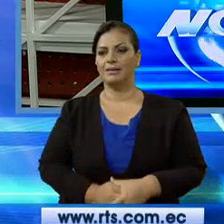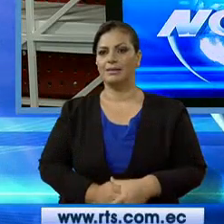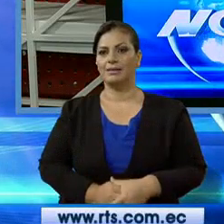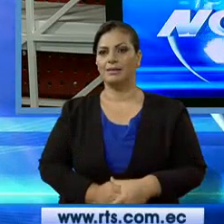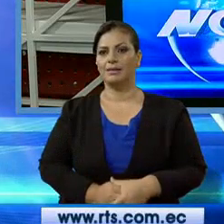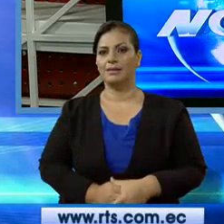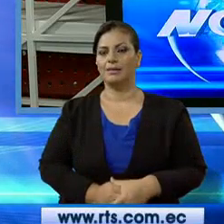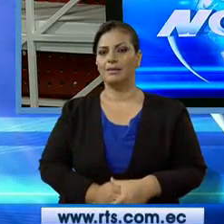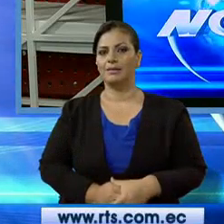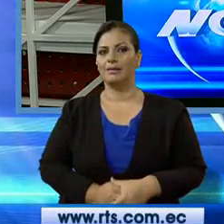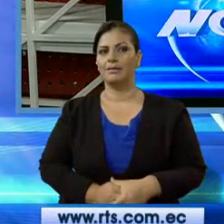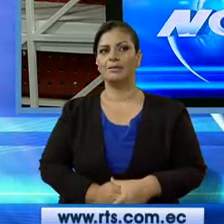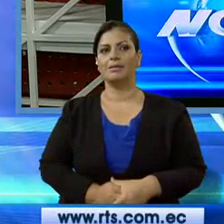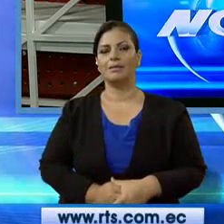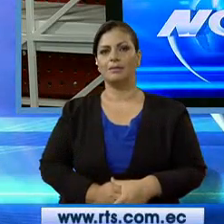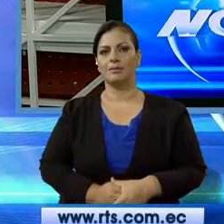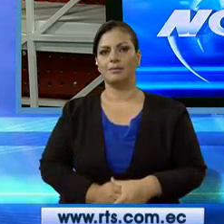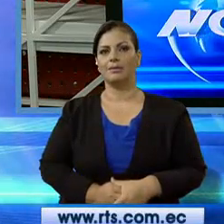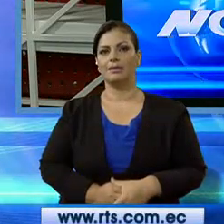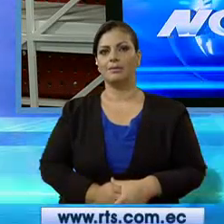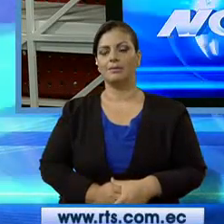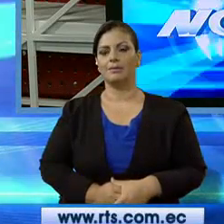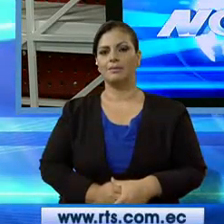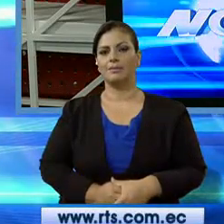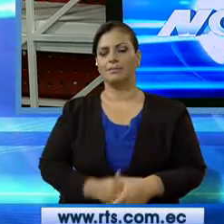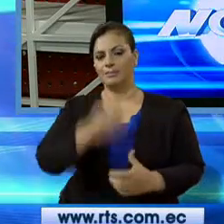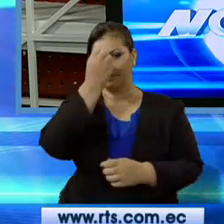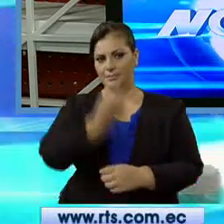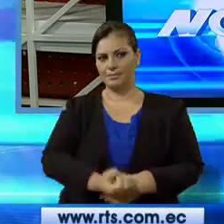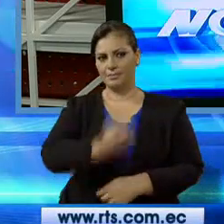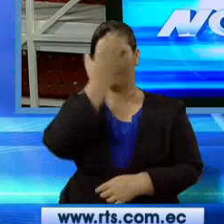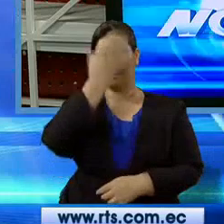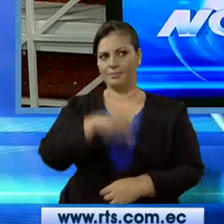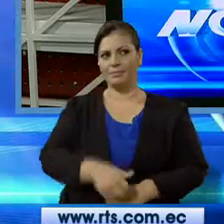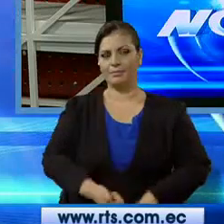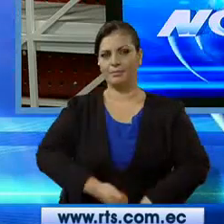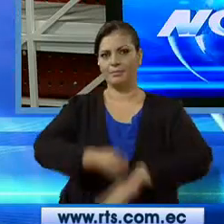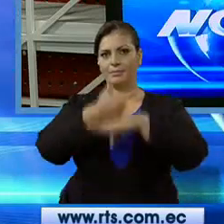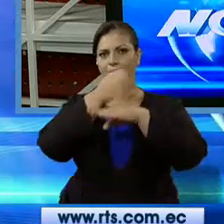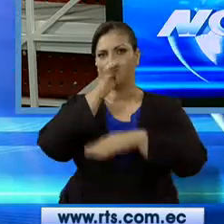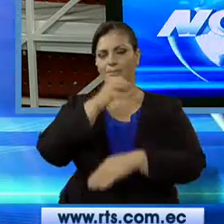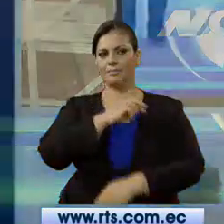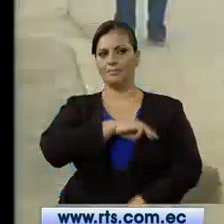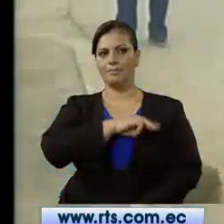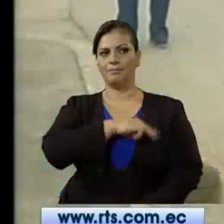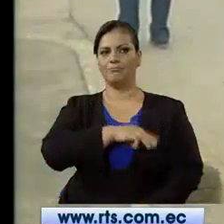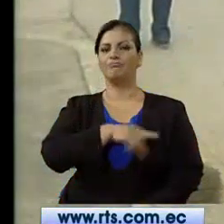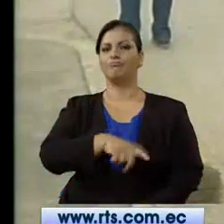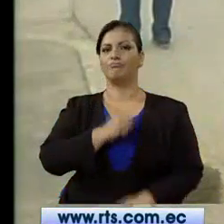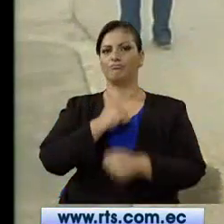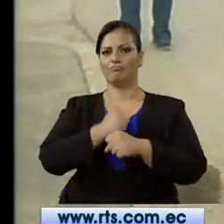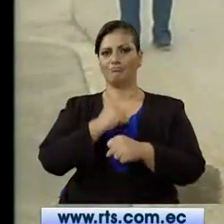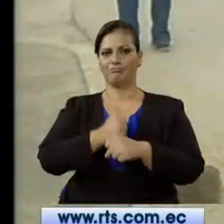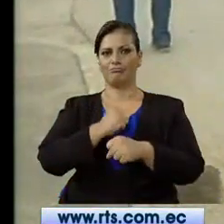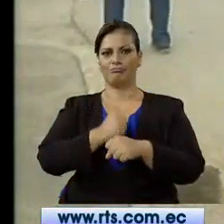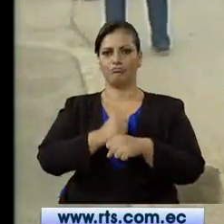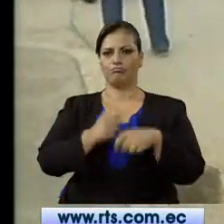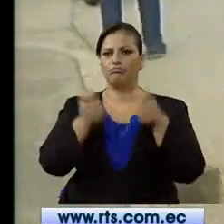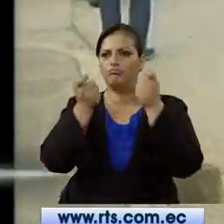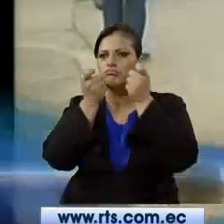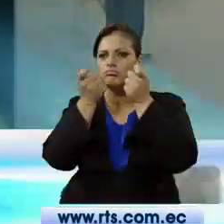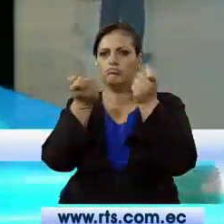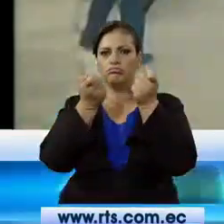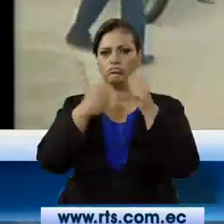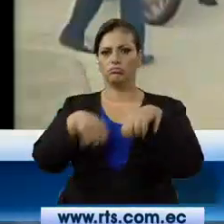muy buenos días. Efectivamente, la Autoridad de Tránsito Municipal culmina esta semana de labores con un intenso